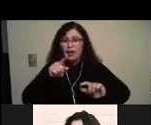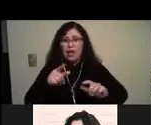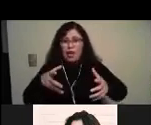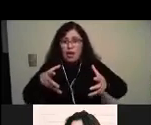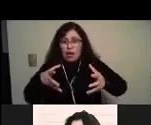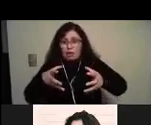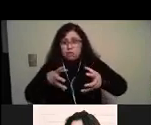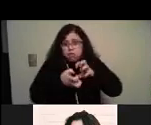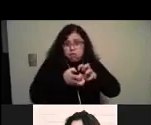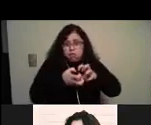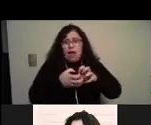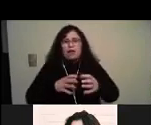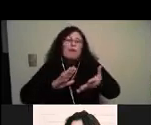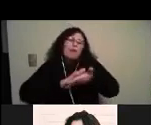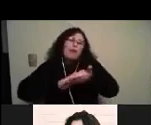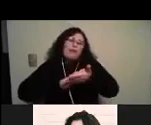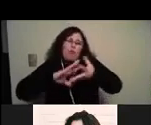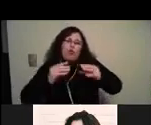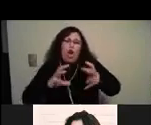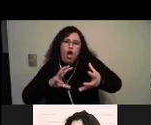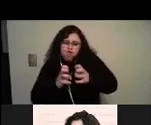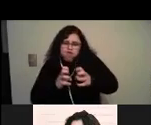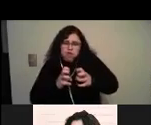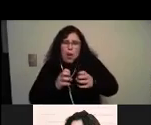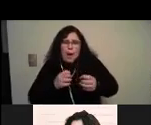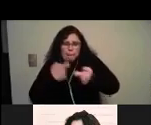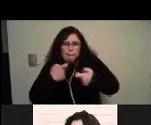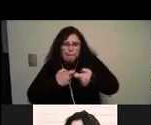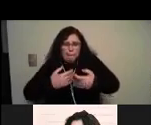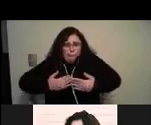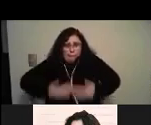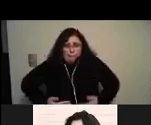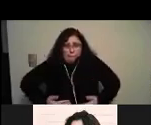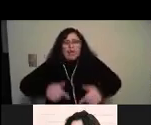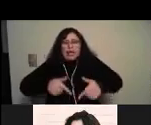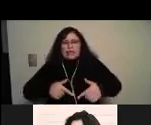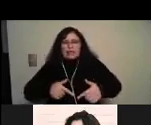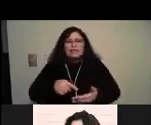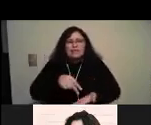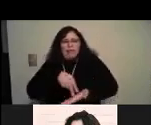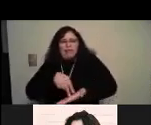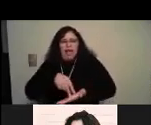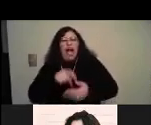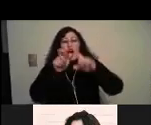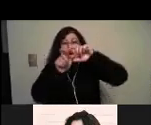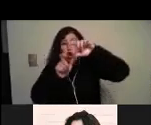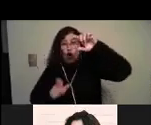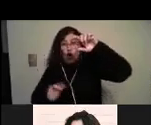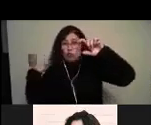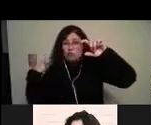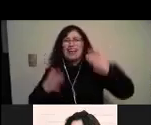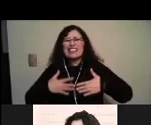¿cierto? Aprieta, es decir, aprieta fuerte la guatita, le va a dar mucha más estabilidad a la columna. Entonces, si usted va a hacer